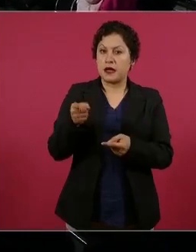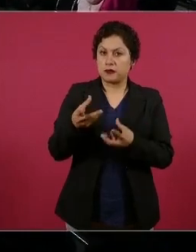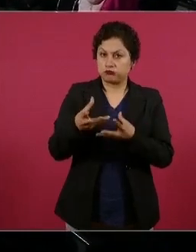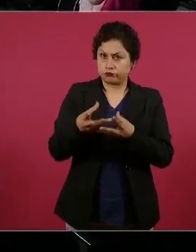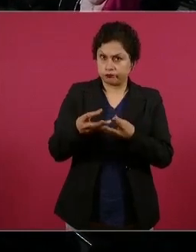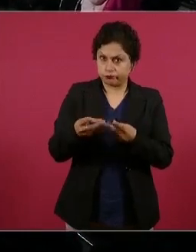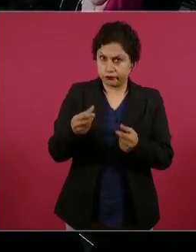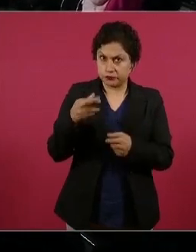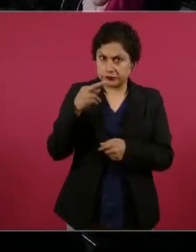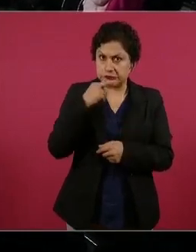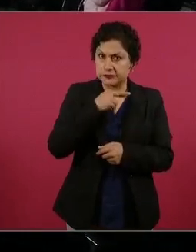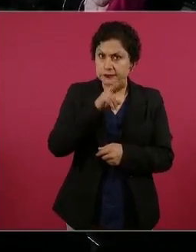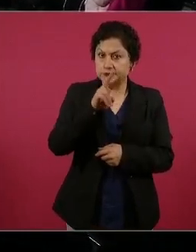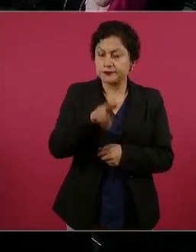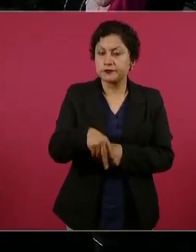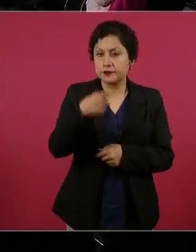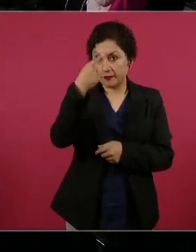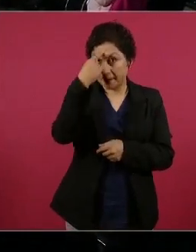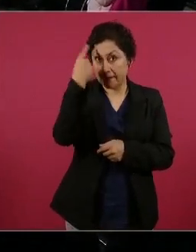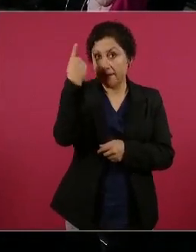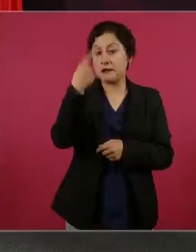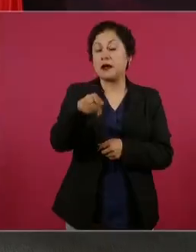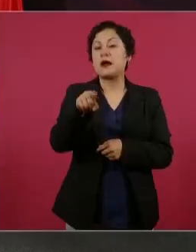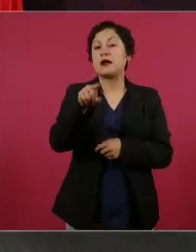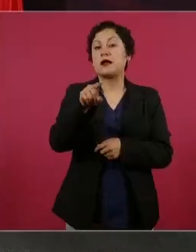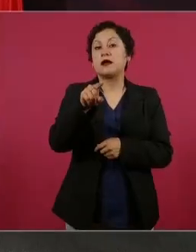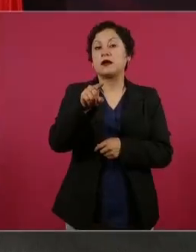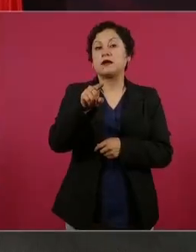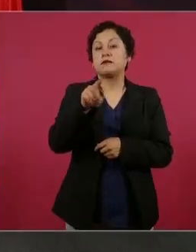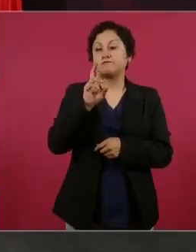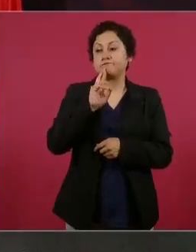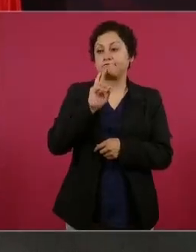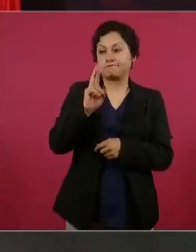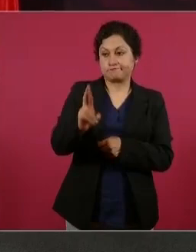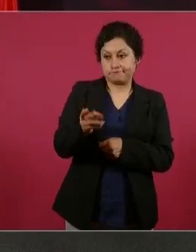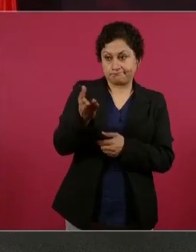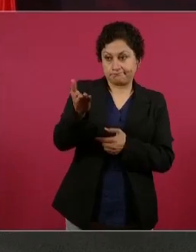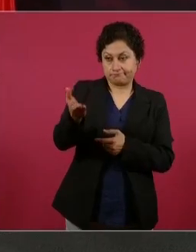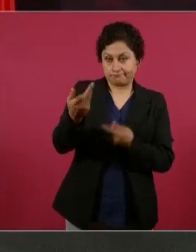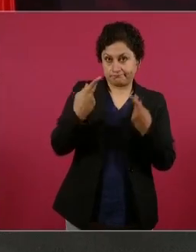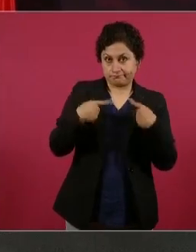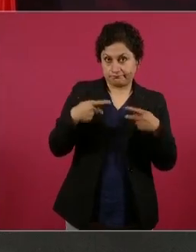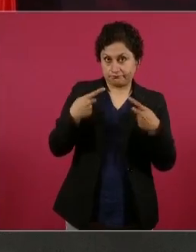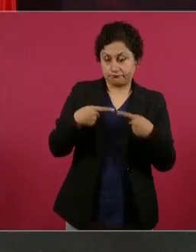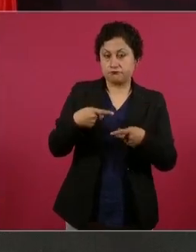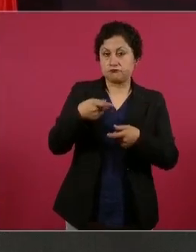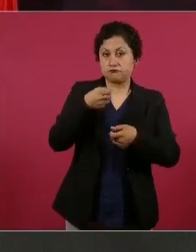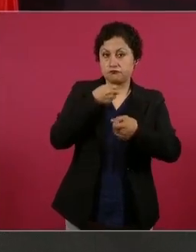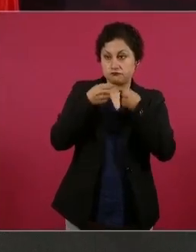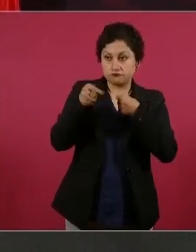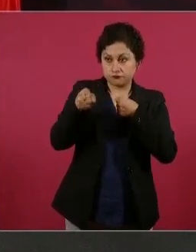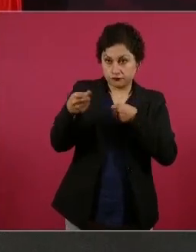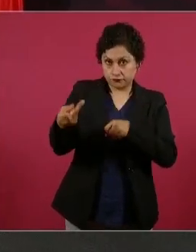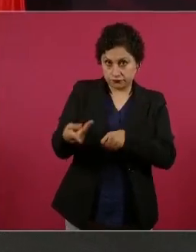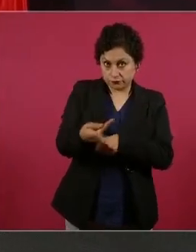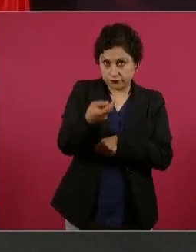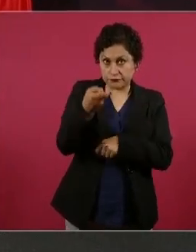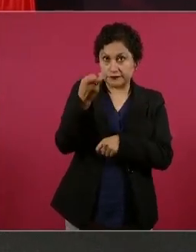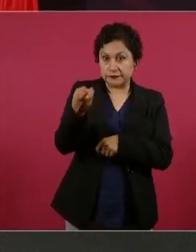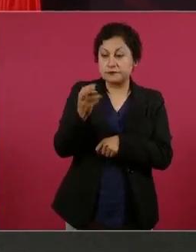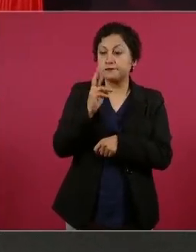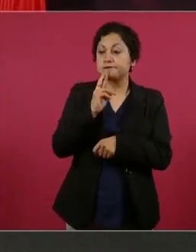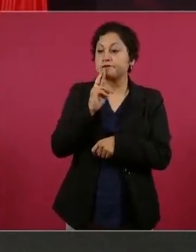para contestarle al compañero periodista y a sus familiares. Muy